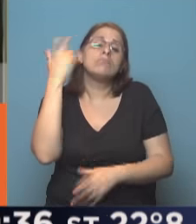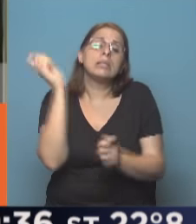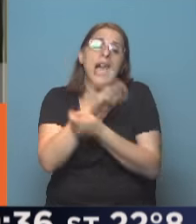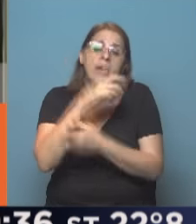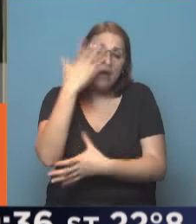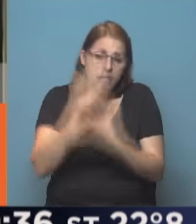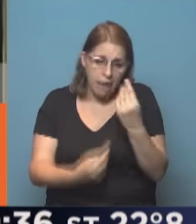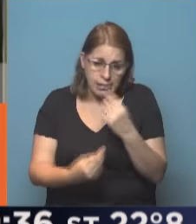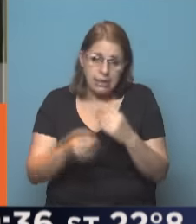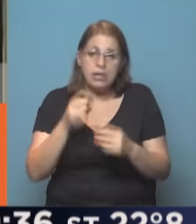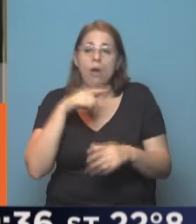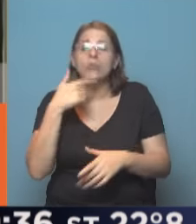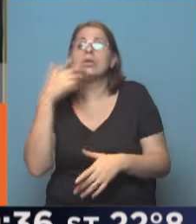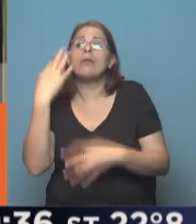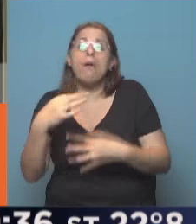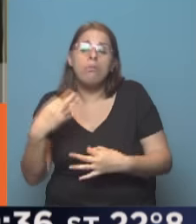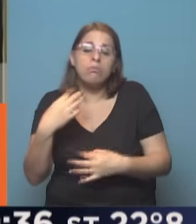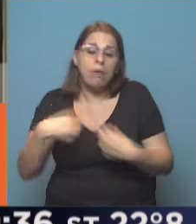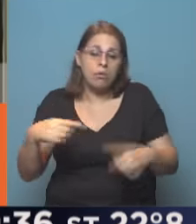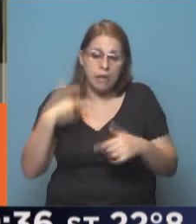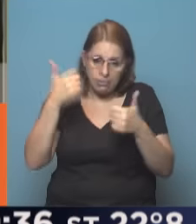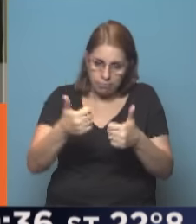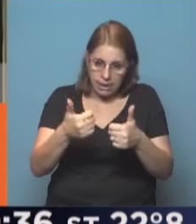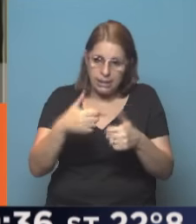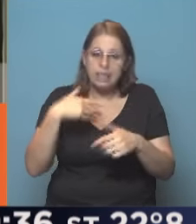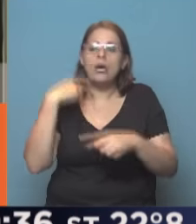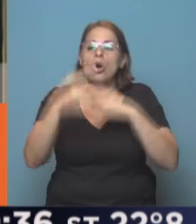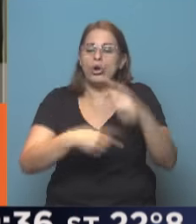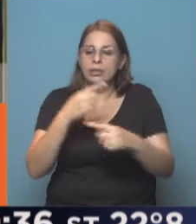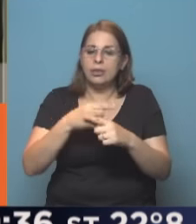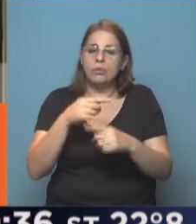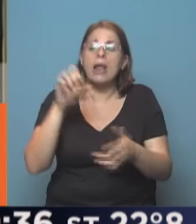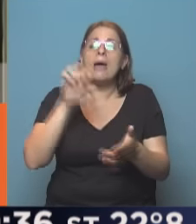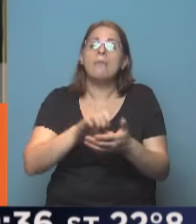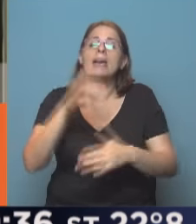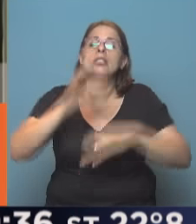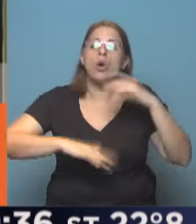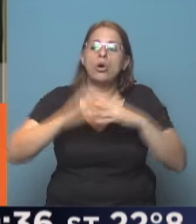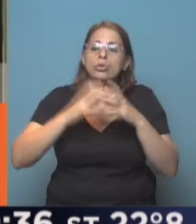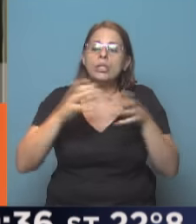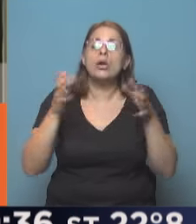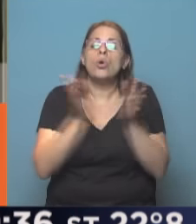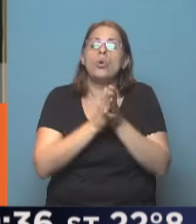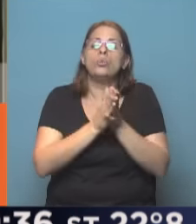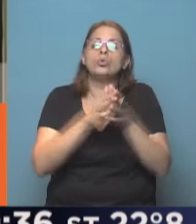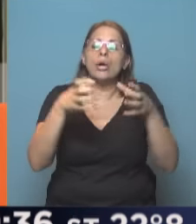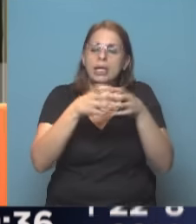y repetir lo que hacemos bien. Ese país es el que venimos a construir como parte del equipo del presidente Macri.